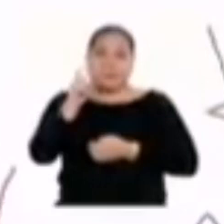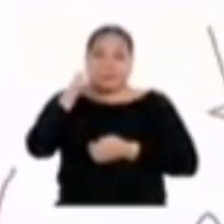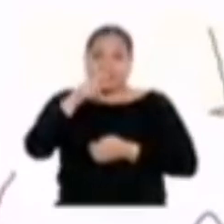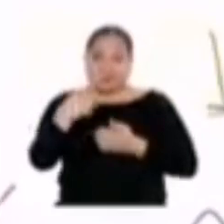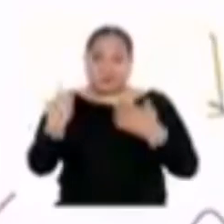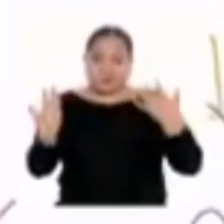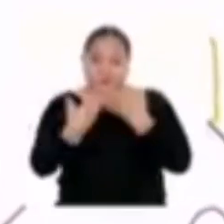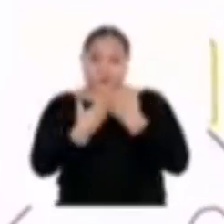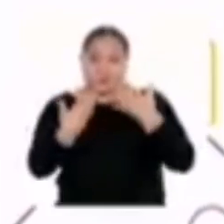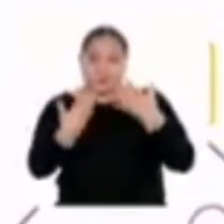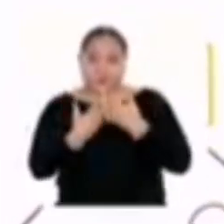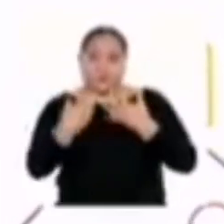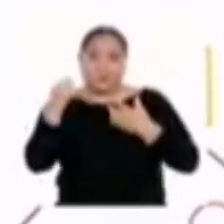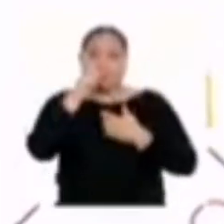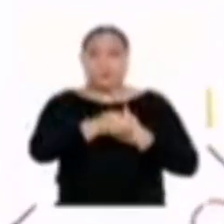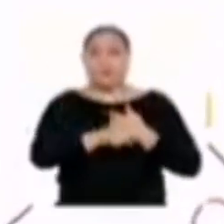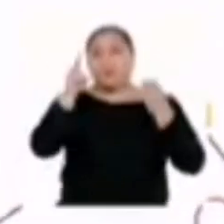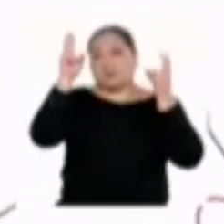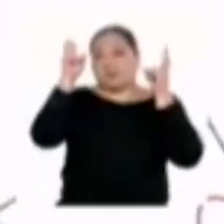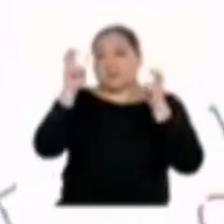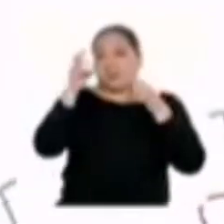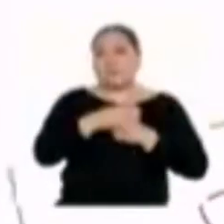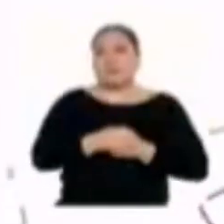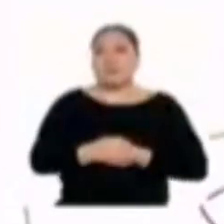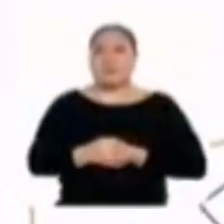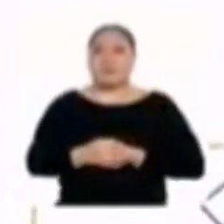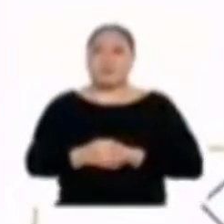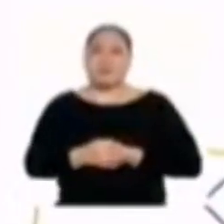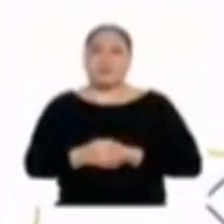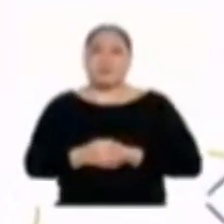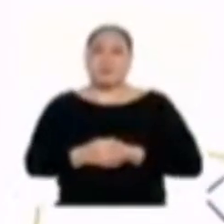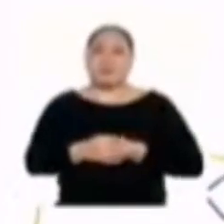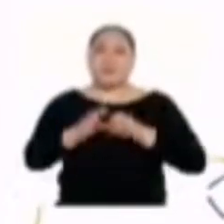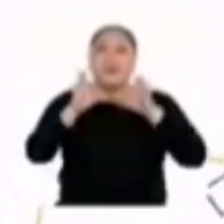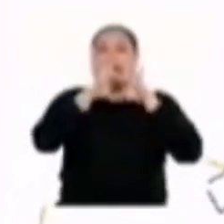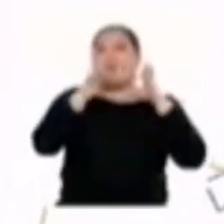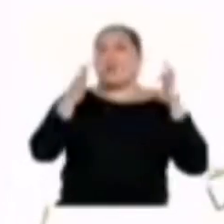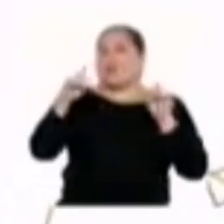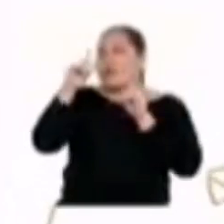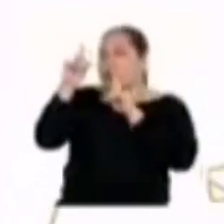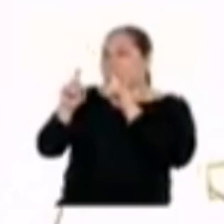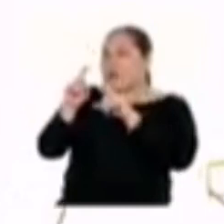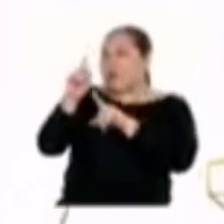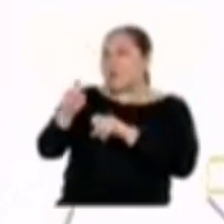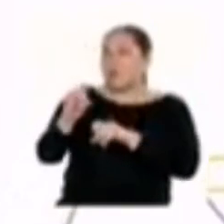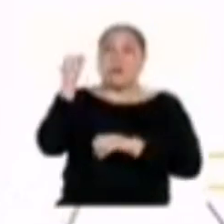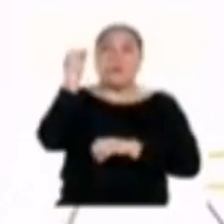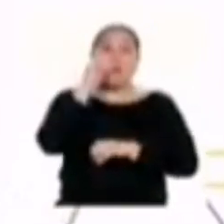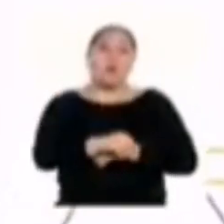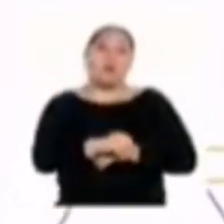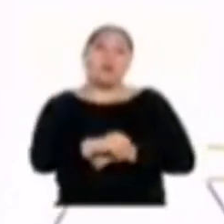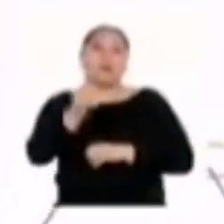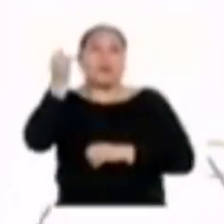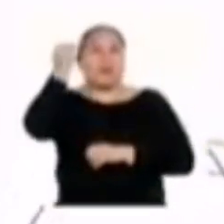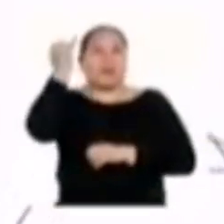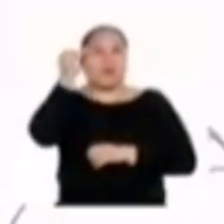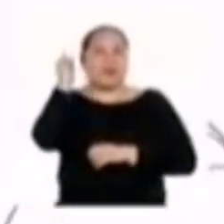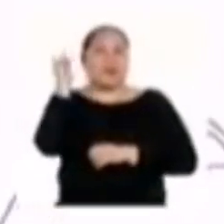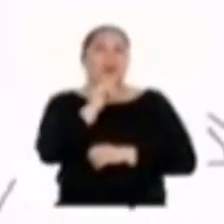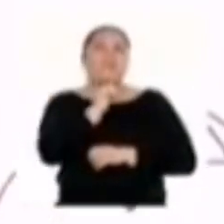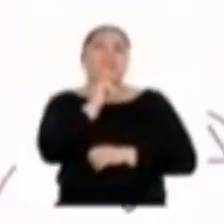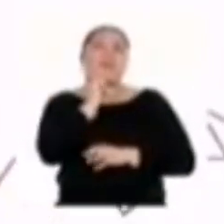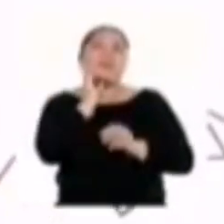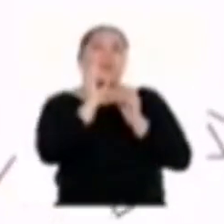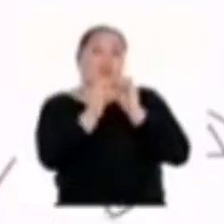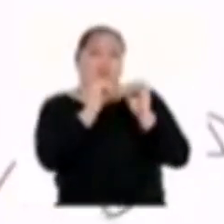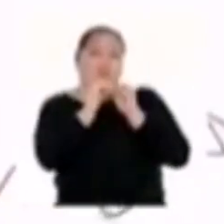tener relación con el tema expuesto. Frase interrogativa, plantea cuestiones no